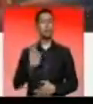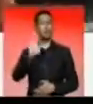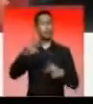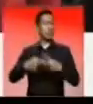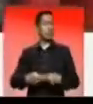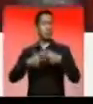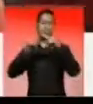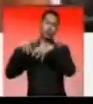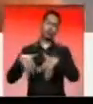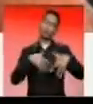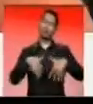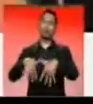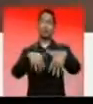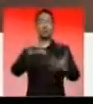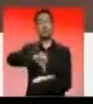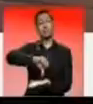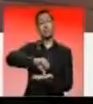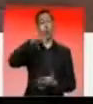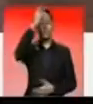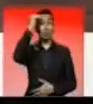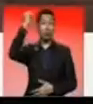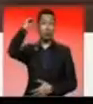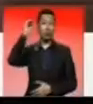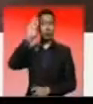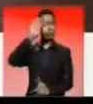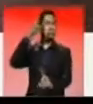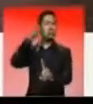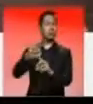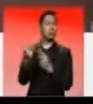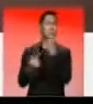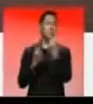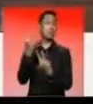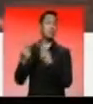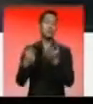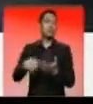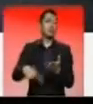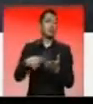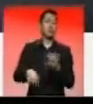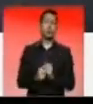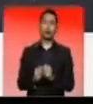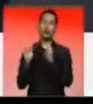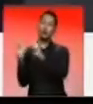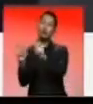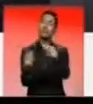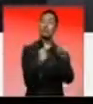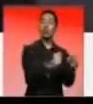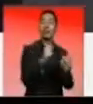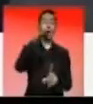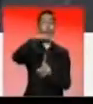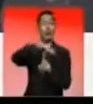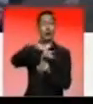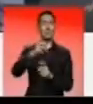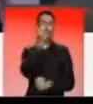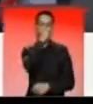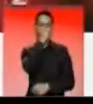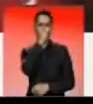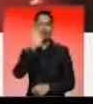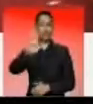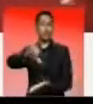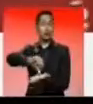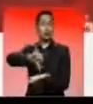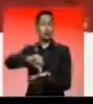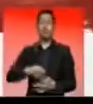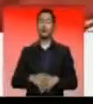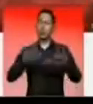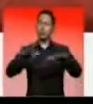su recorrido por Riobamba. Uno de los objetivos de la visita de Moncayo fue cerrar la campaña en la Plaza Roja de esta ciudad. En el evento, el candidato